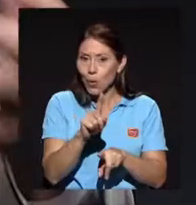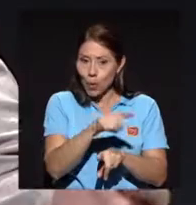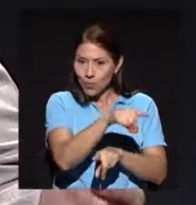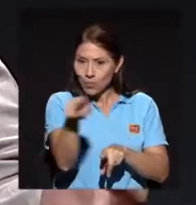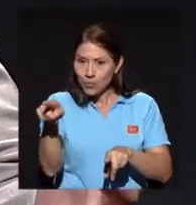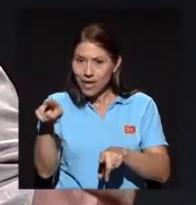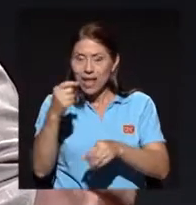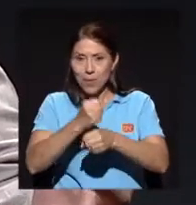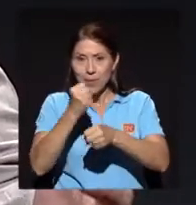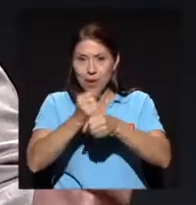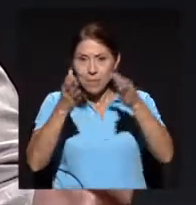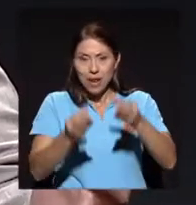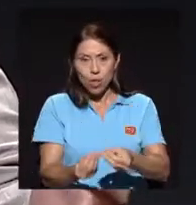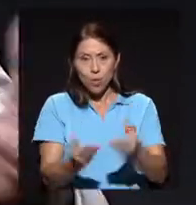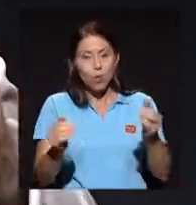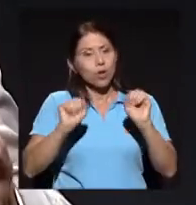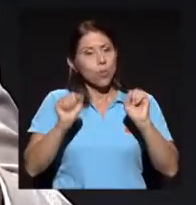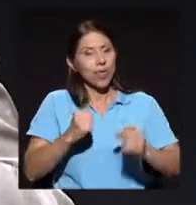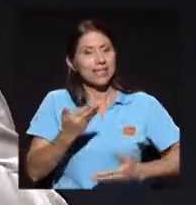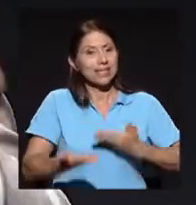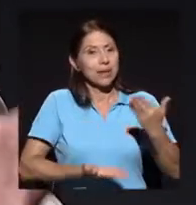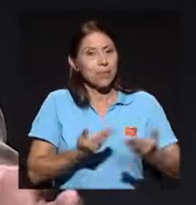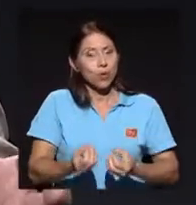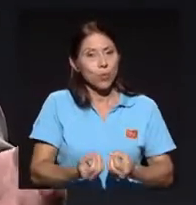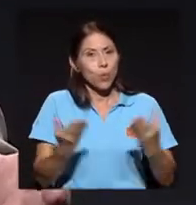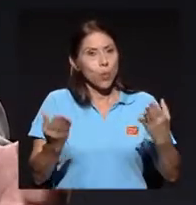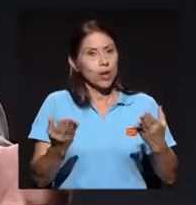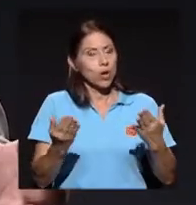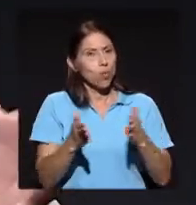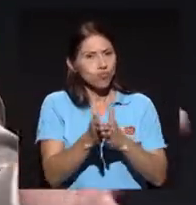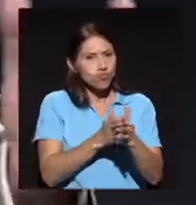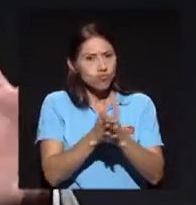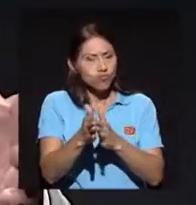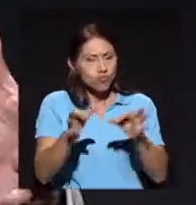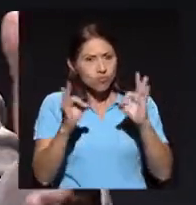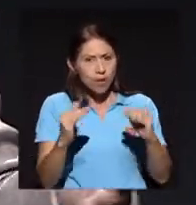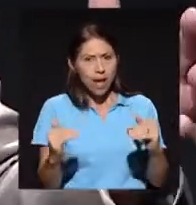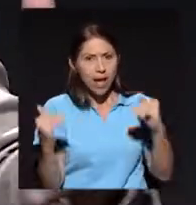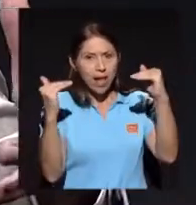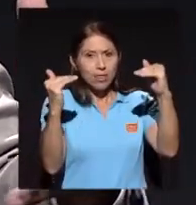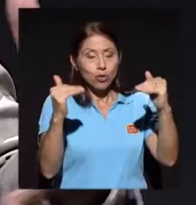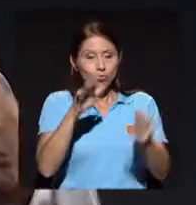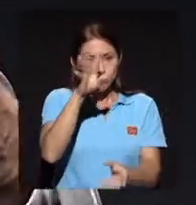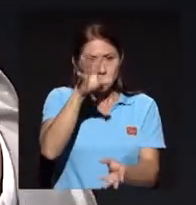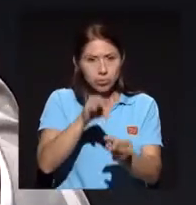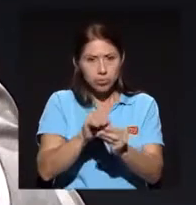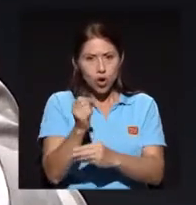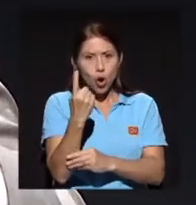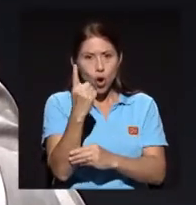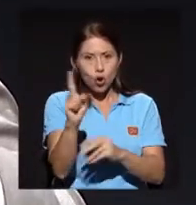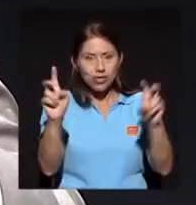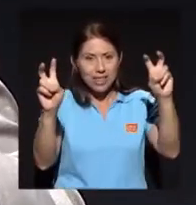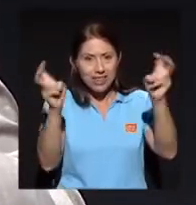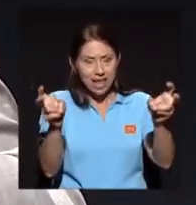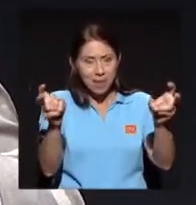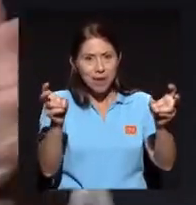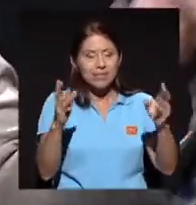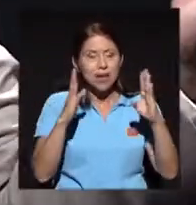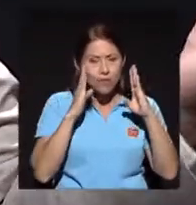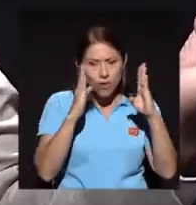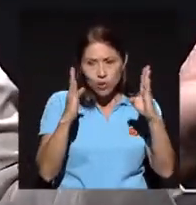un servidor público de alto desempeño esos 11 temas fueron tratados como bien dijo miguel de manera interrelacionada